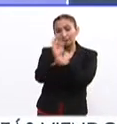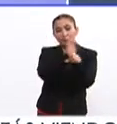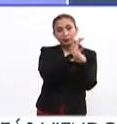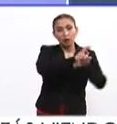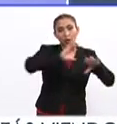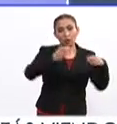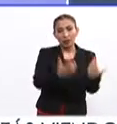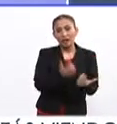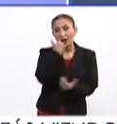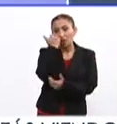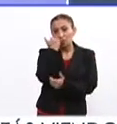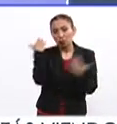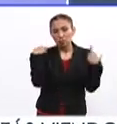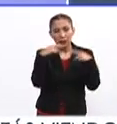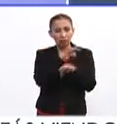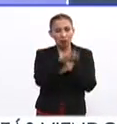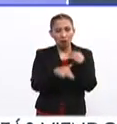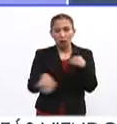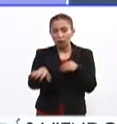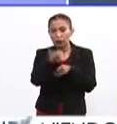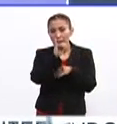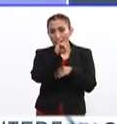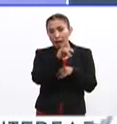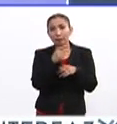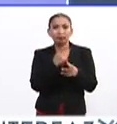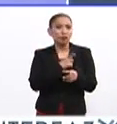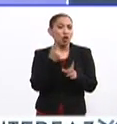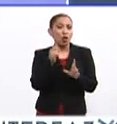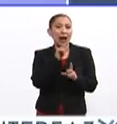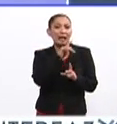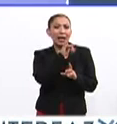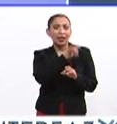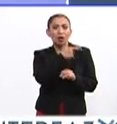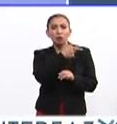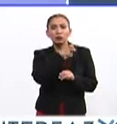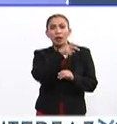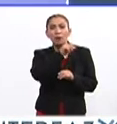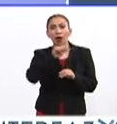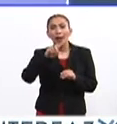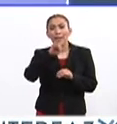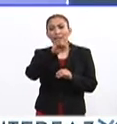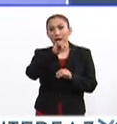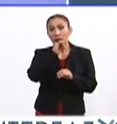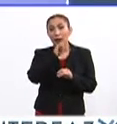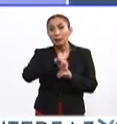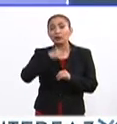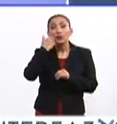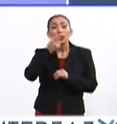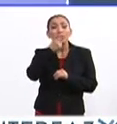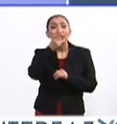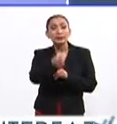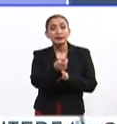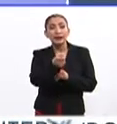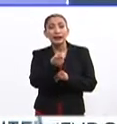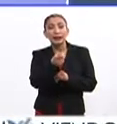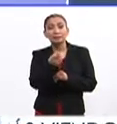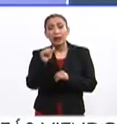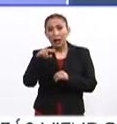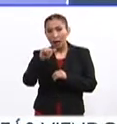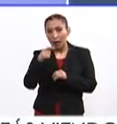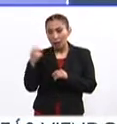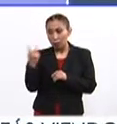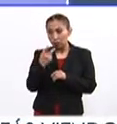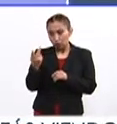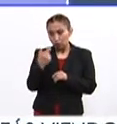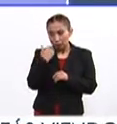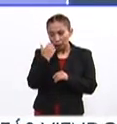de la comunidad politécnica, no solamente en el caso de la alcaldía de Gustavo Amadero, porque quiero compartirles, Ana Cristina